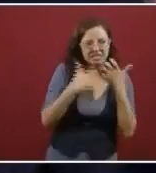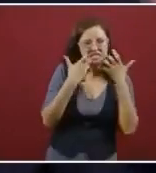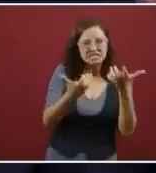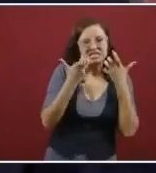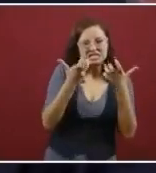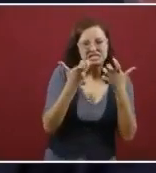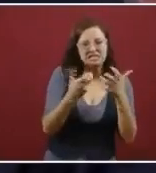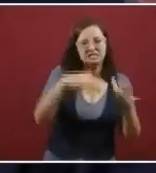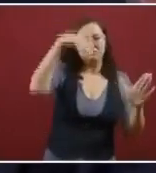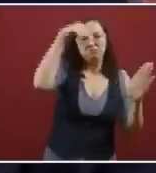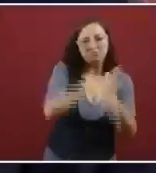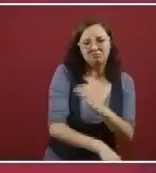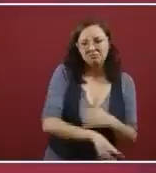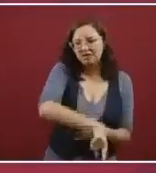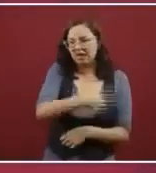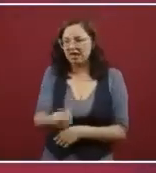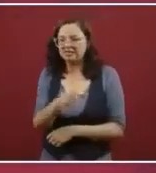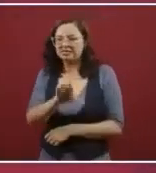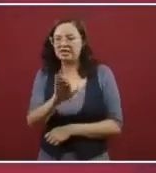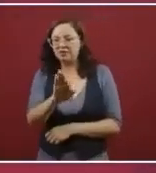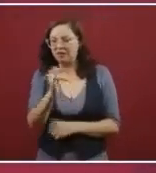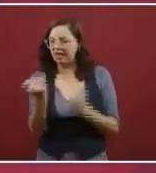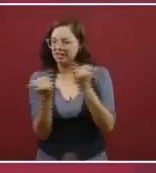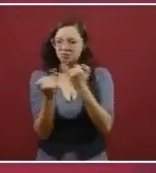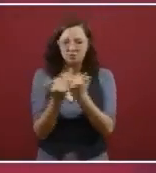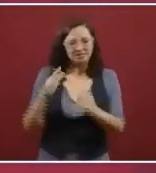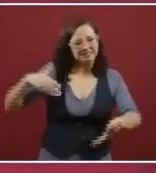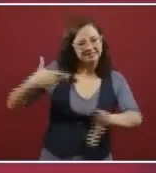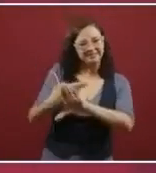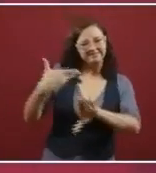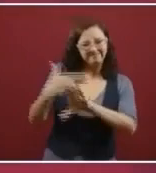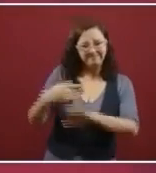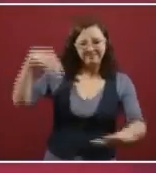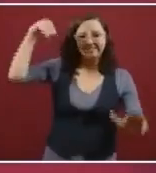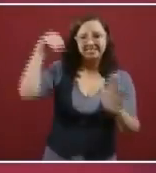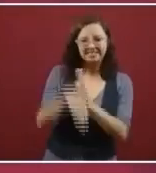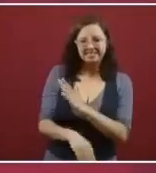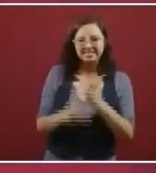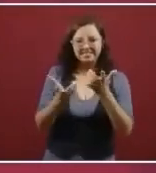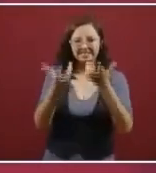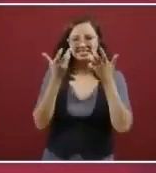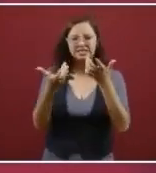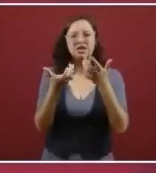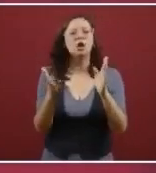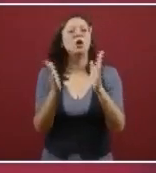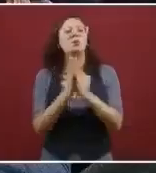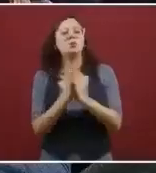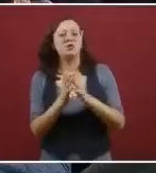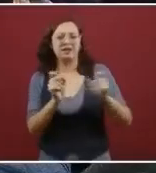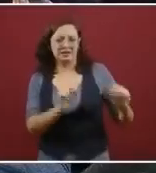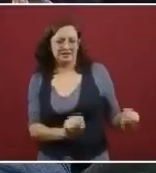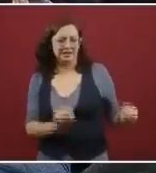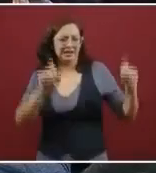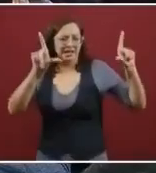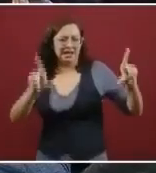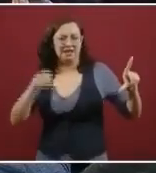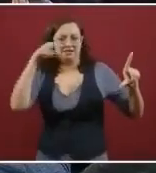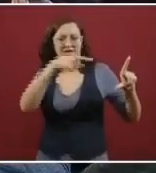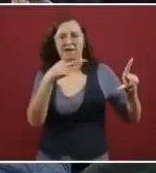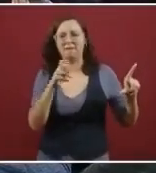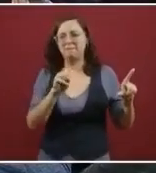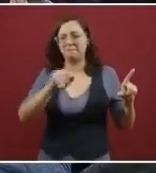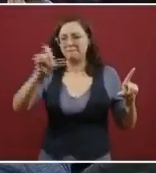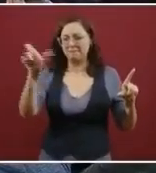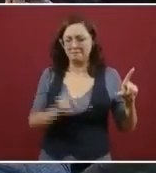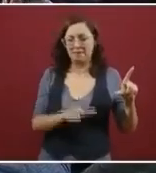Electricidad. Pues pongan la gráfica de la producción de Pemex,